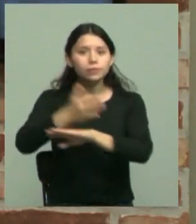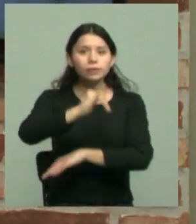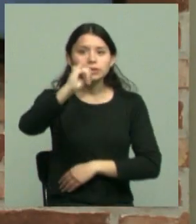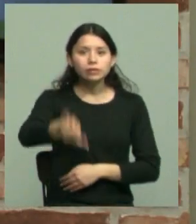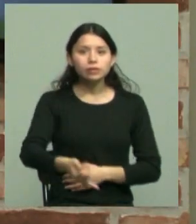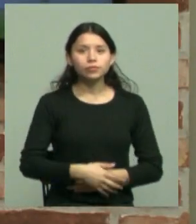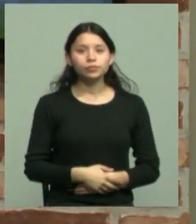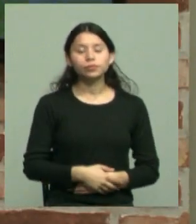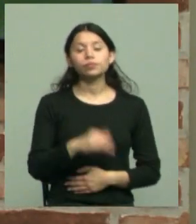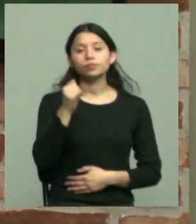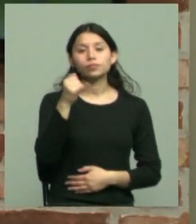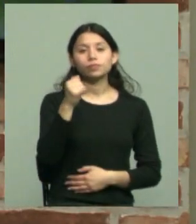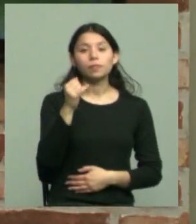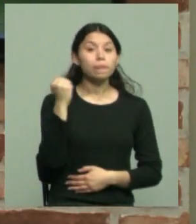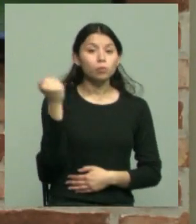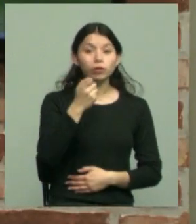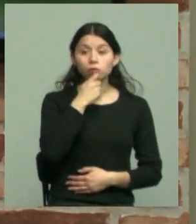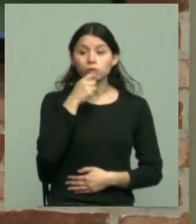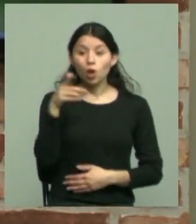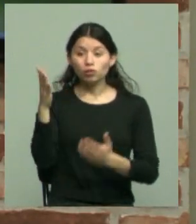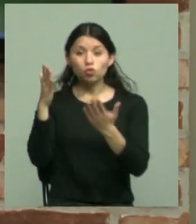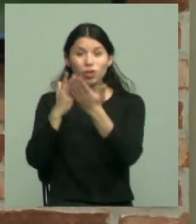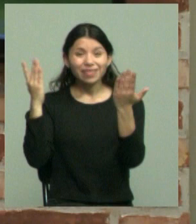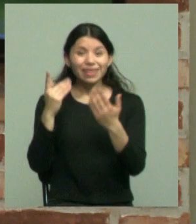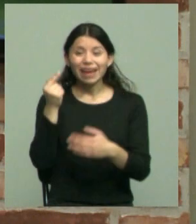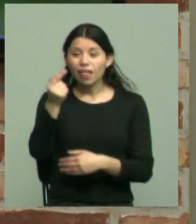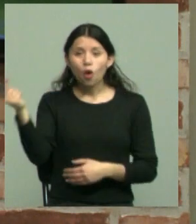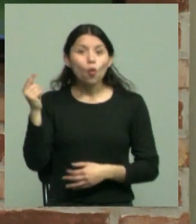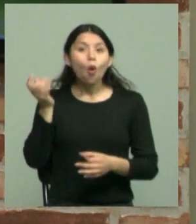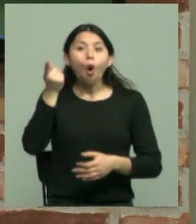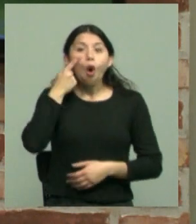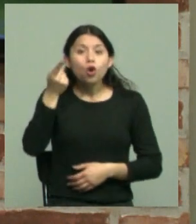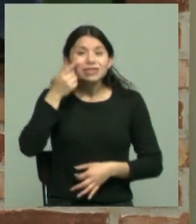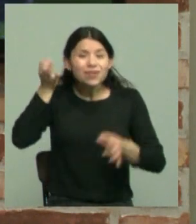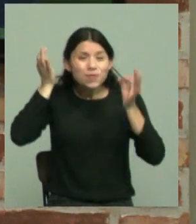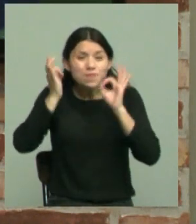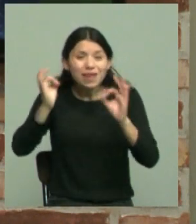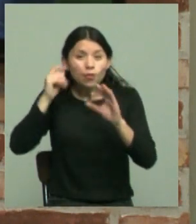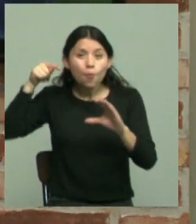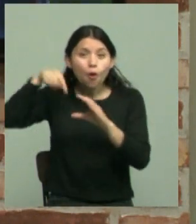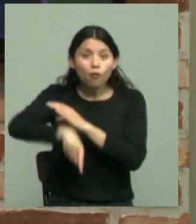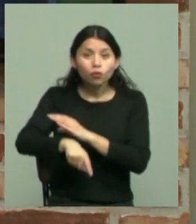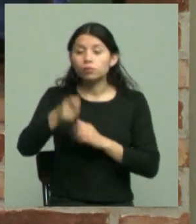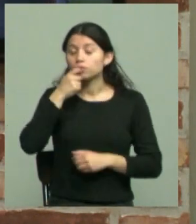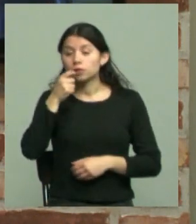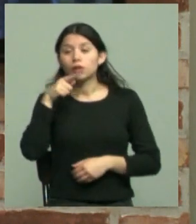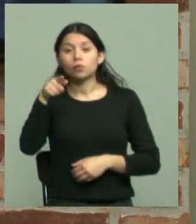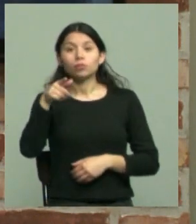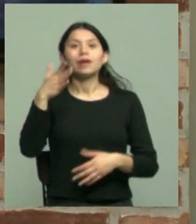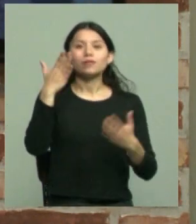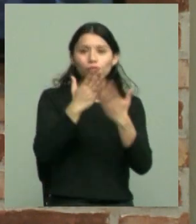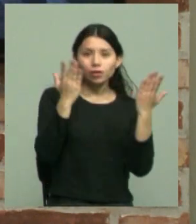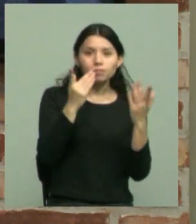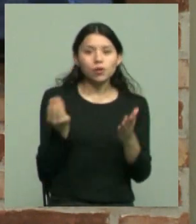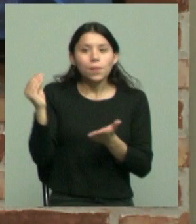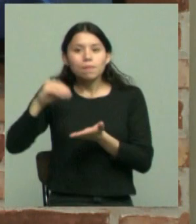conocer en totalidad al estudiante, no solamente el ámbito académico, sino el ámbito de su salud, cómo está compuesta su familia. Esto es algo que ya se